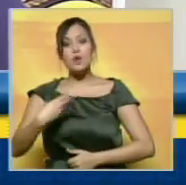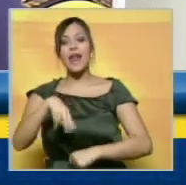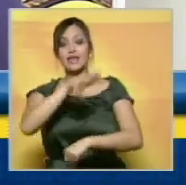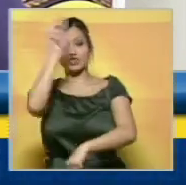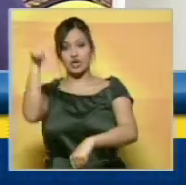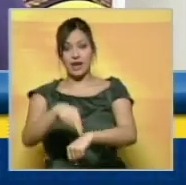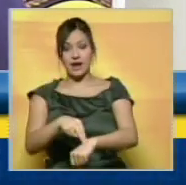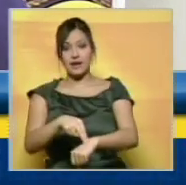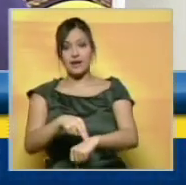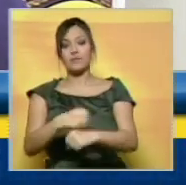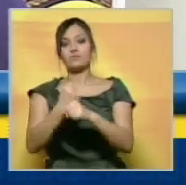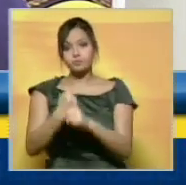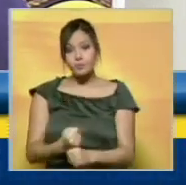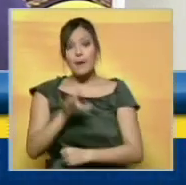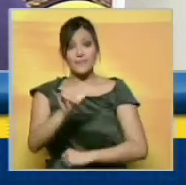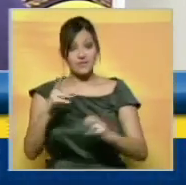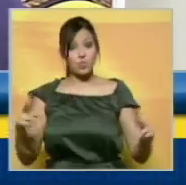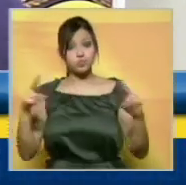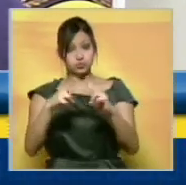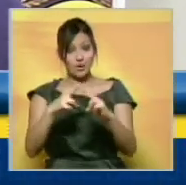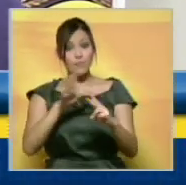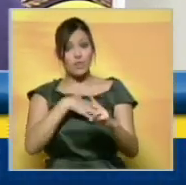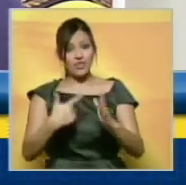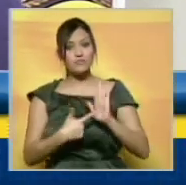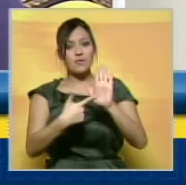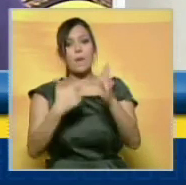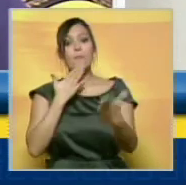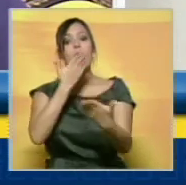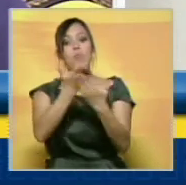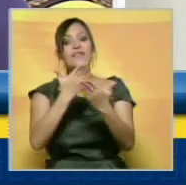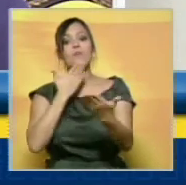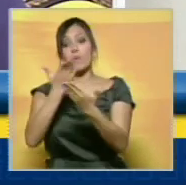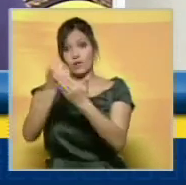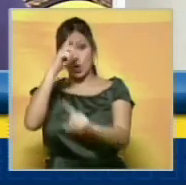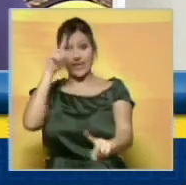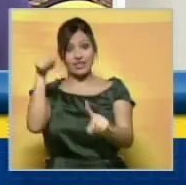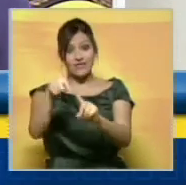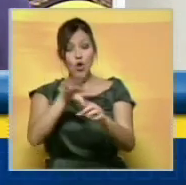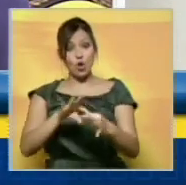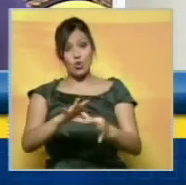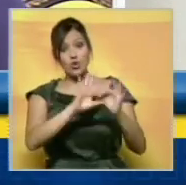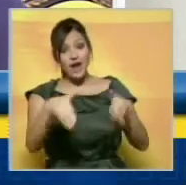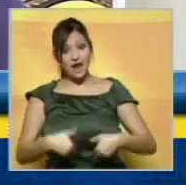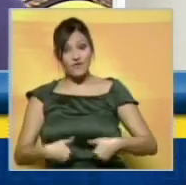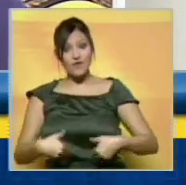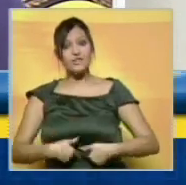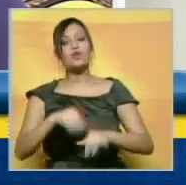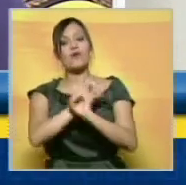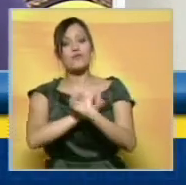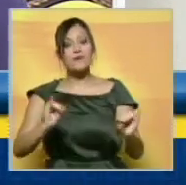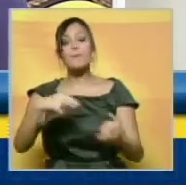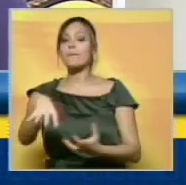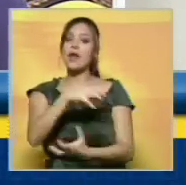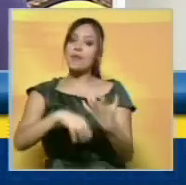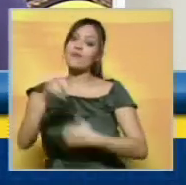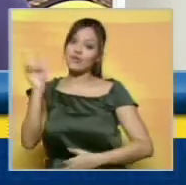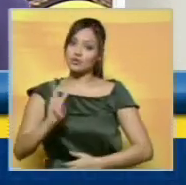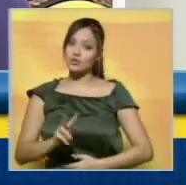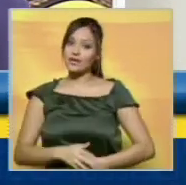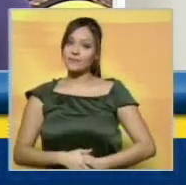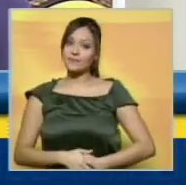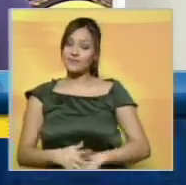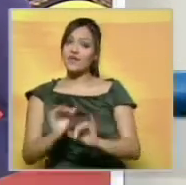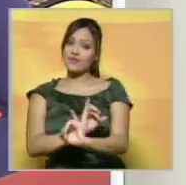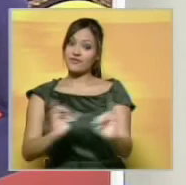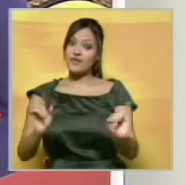Nacional. Se espera que en este encuentro se presenten algunas propuestas destinadas a unir esfuerzos para erradicar la violencia en Venezuela.